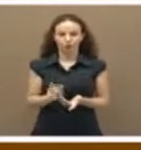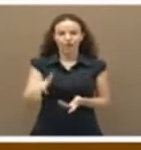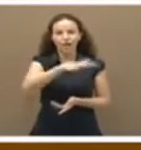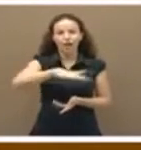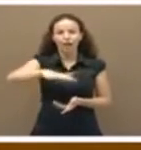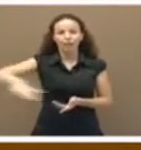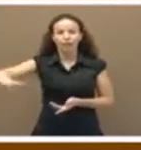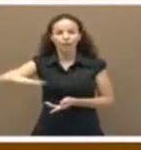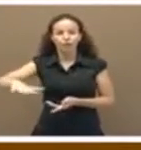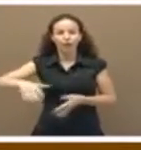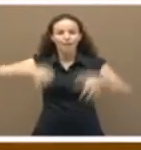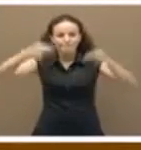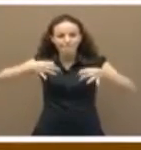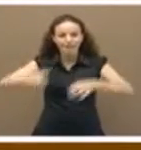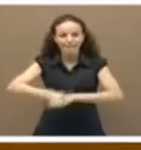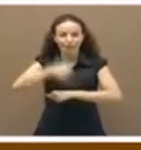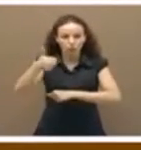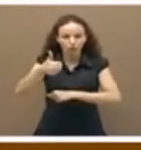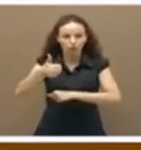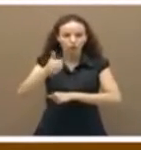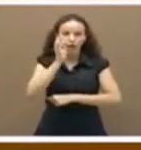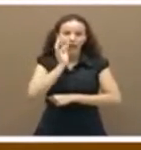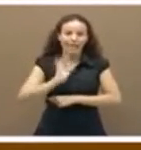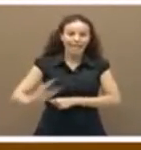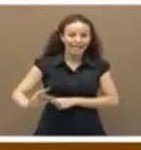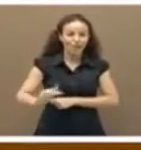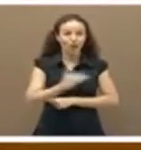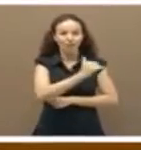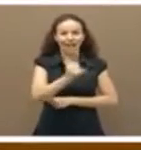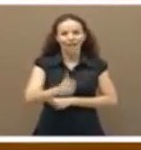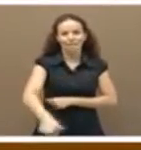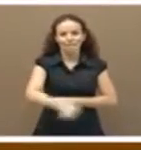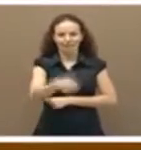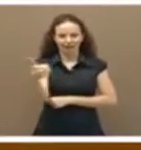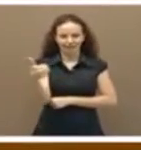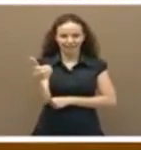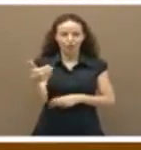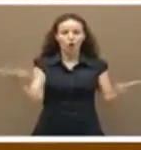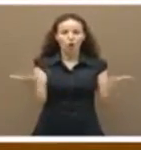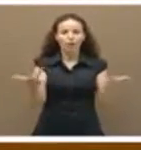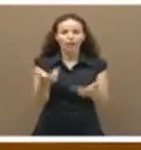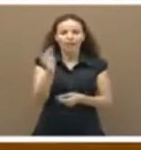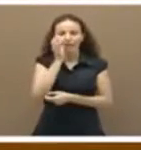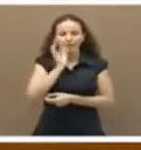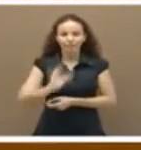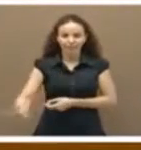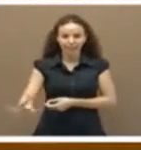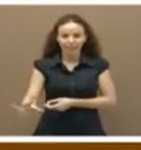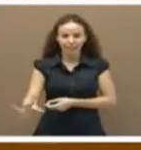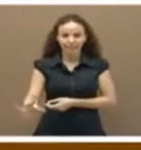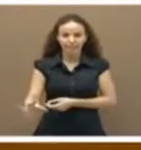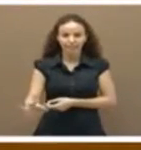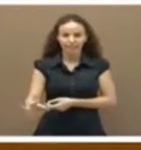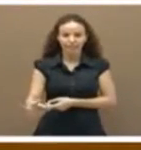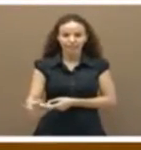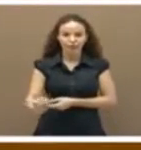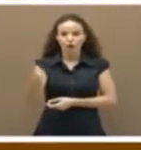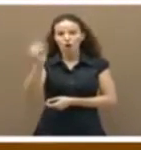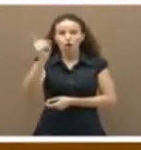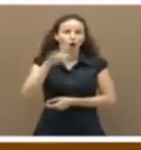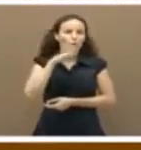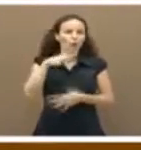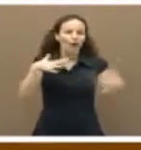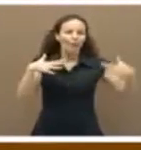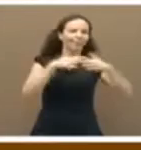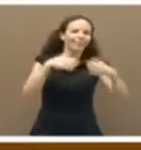seguros son aquellos barrios en los que hay más niños. El 90% de las urgencias infantiles traumáticas no lo son por accidentes en la